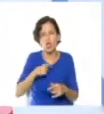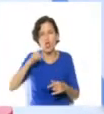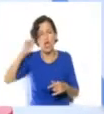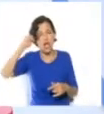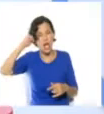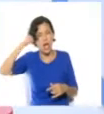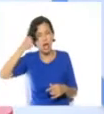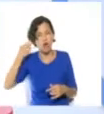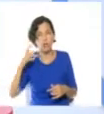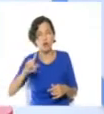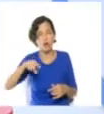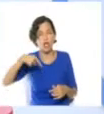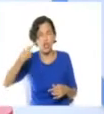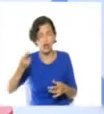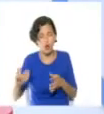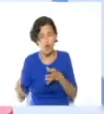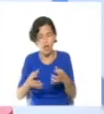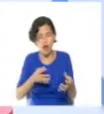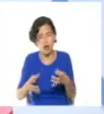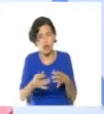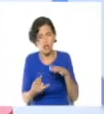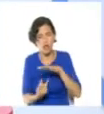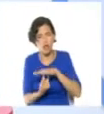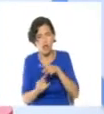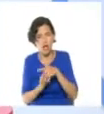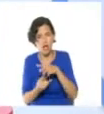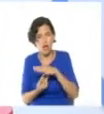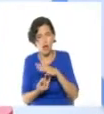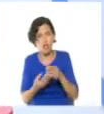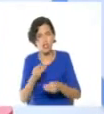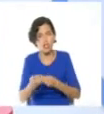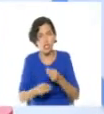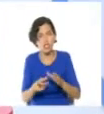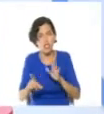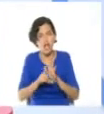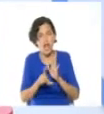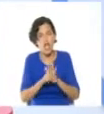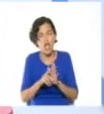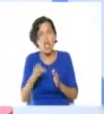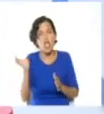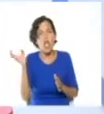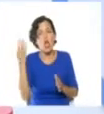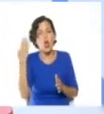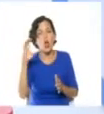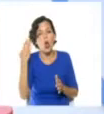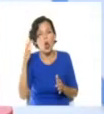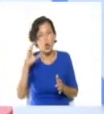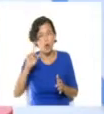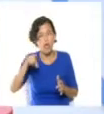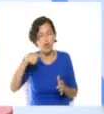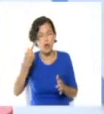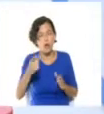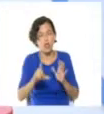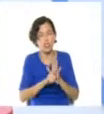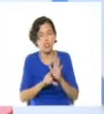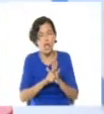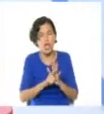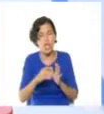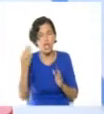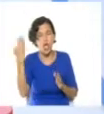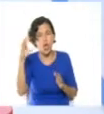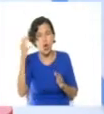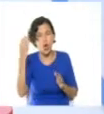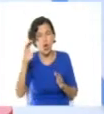Recordemos que luego de la batalla de Carabobo se da la ley fundamental de Colombia y específicamente después de esa ley fundamental de